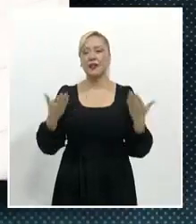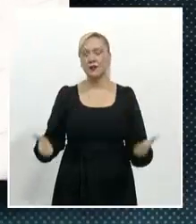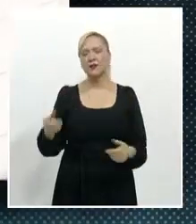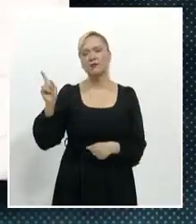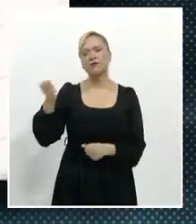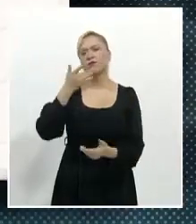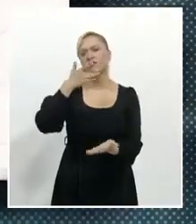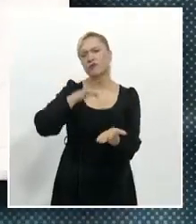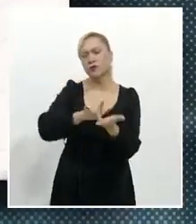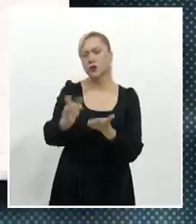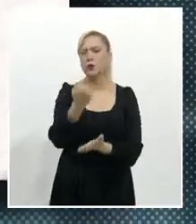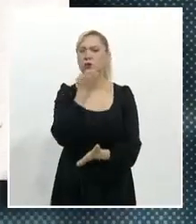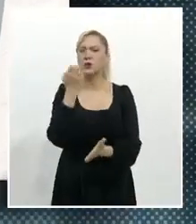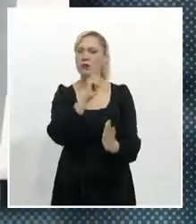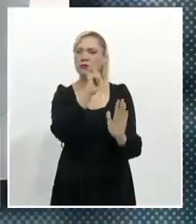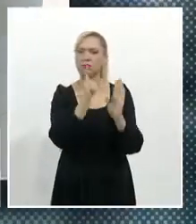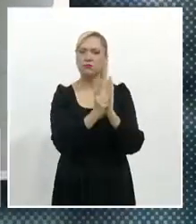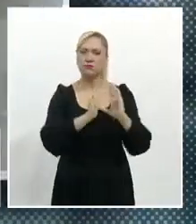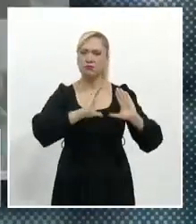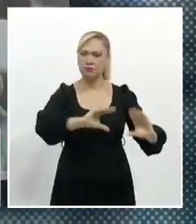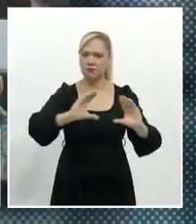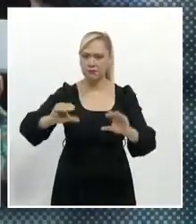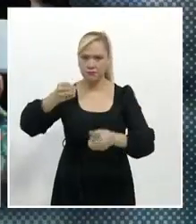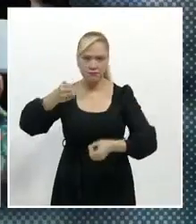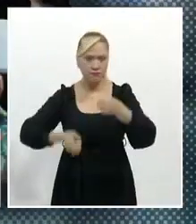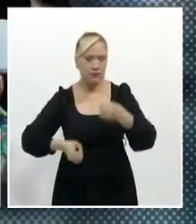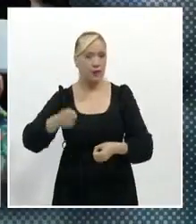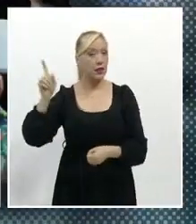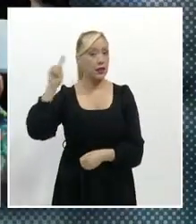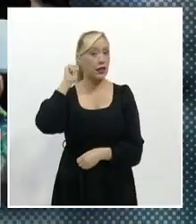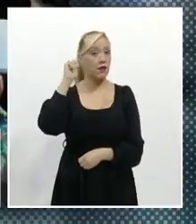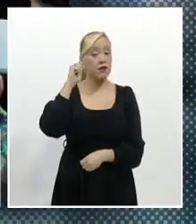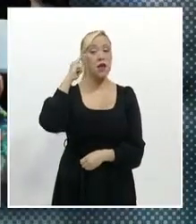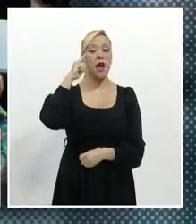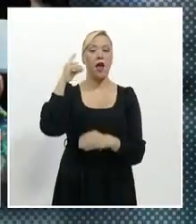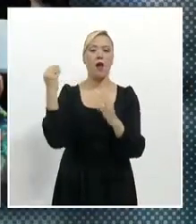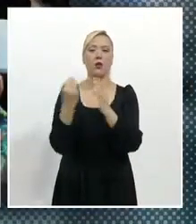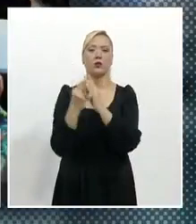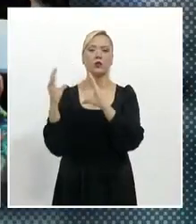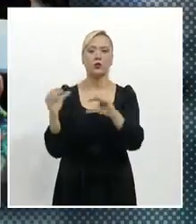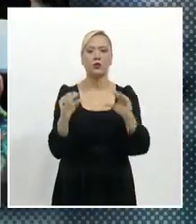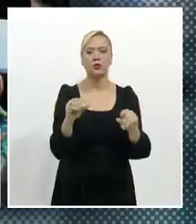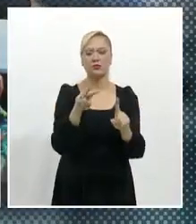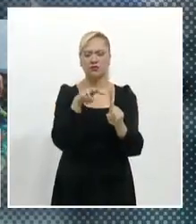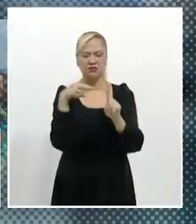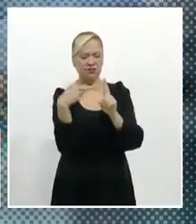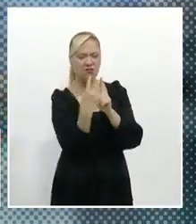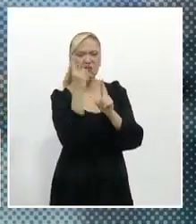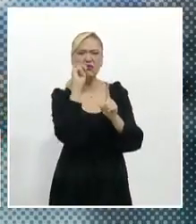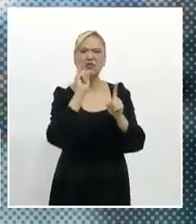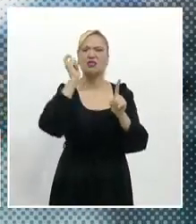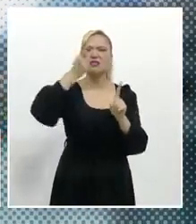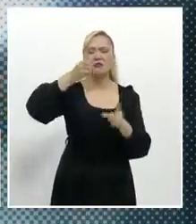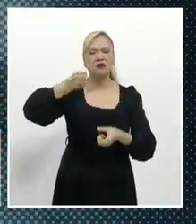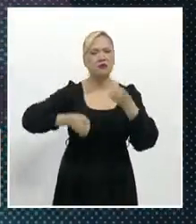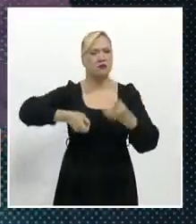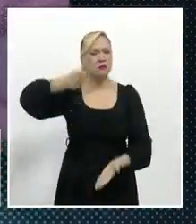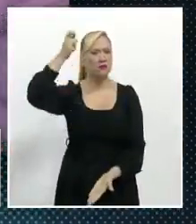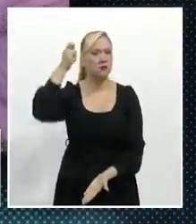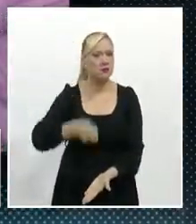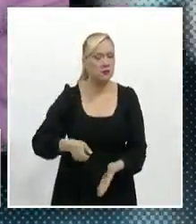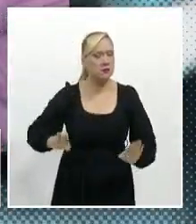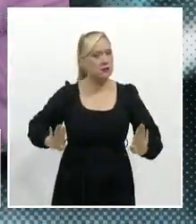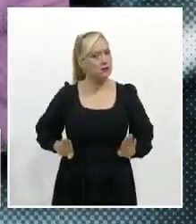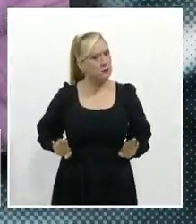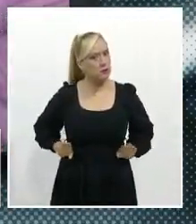Con el apoyo de la Escuela Federal de Formación Judicial, en Tabasco se impartió el curso La Perspectiva de Género en la Impartición de Justicia